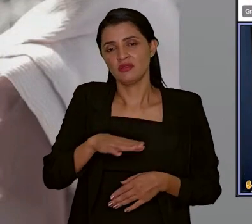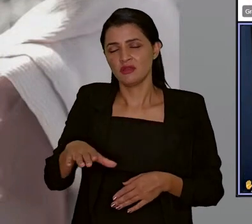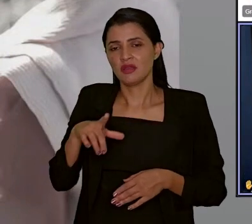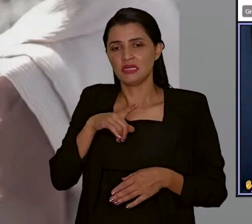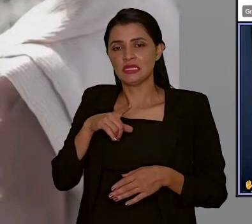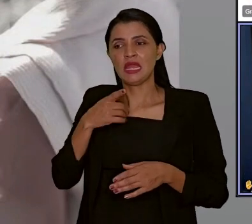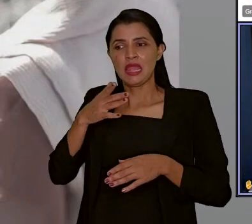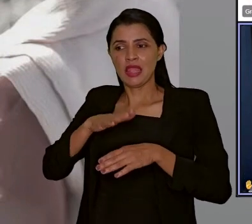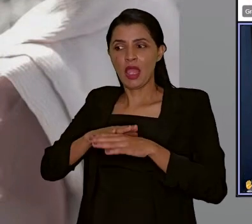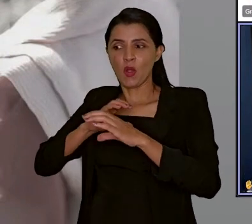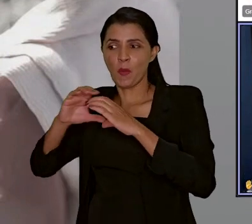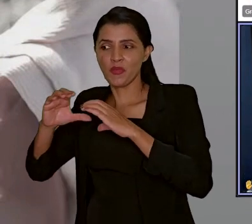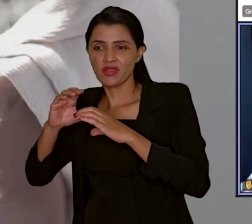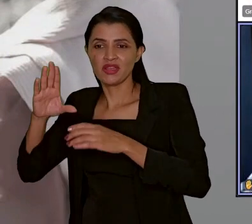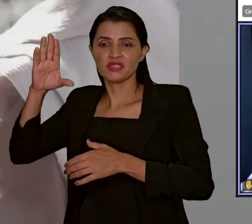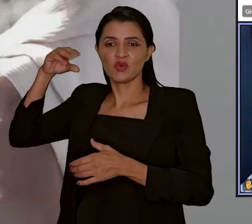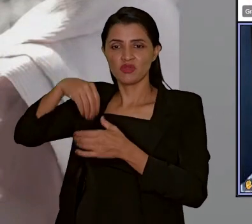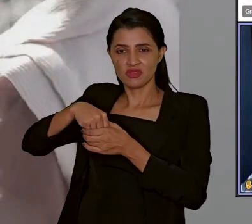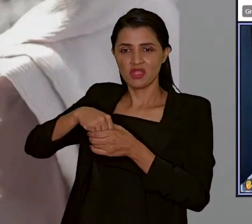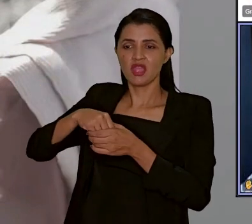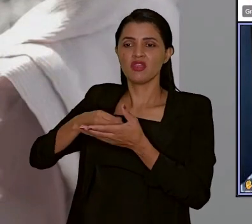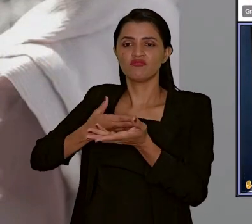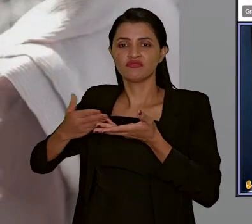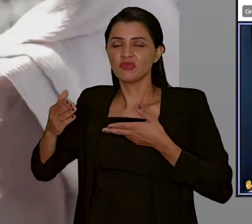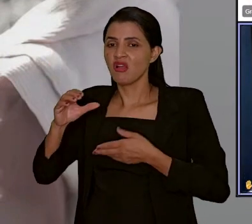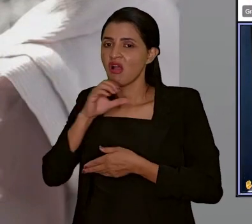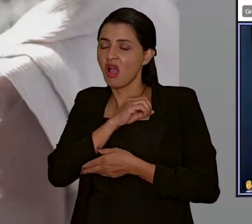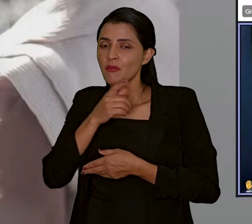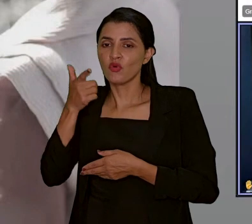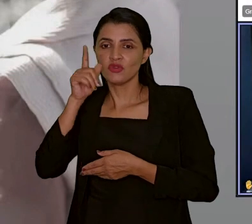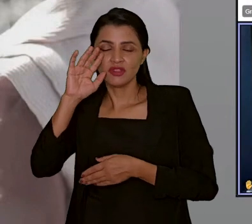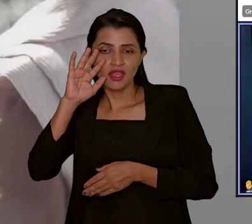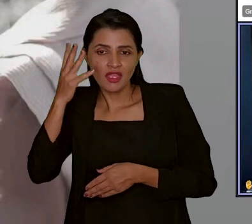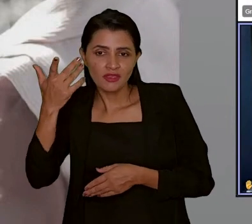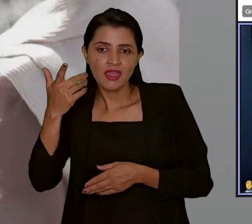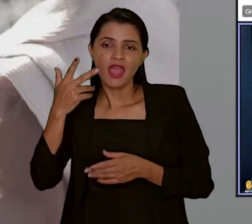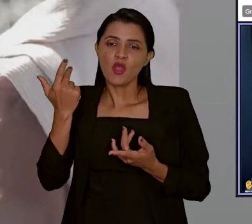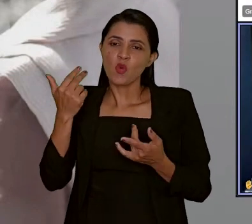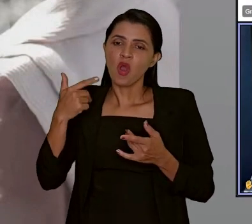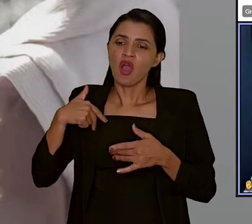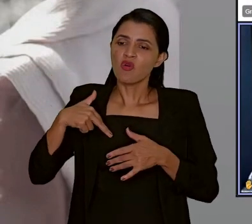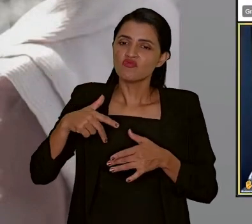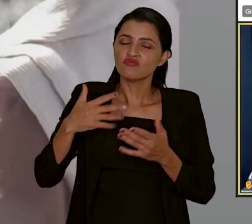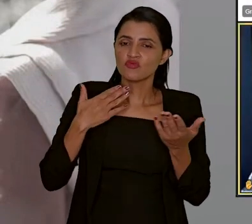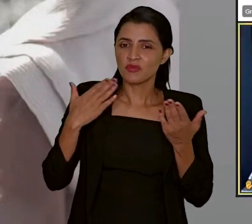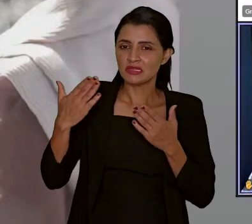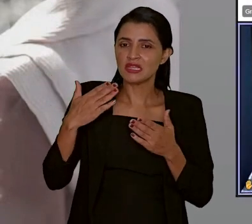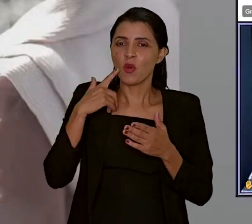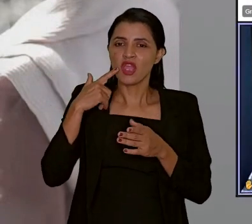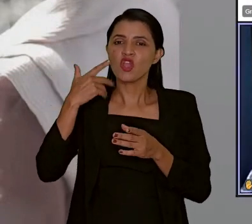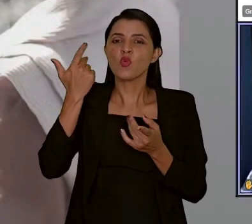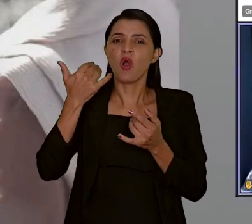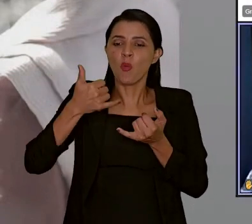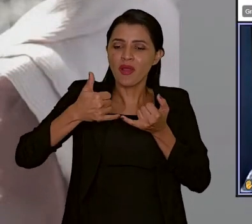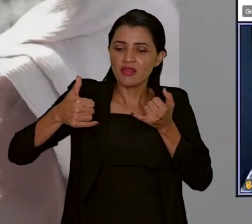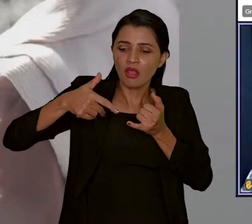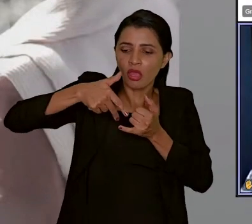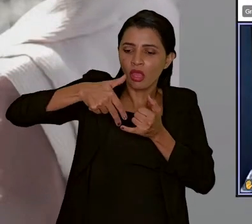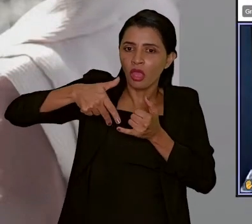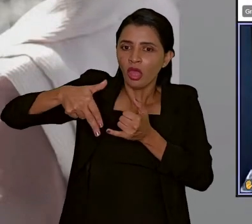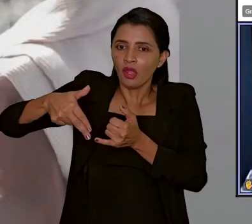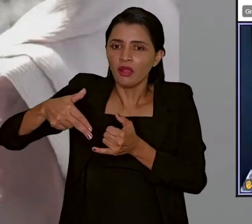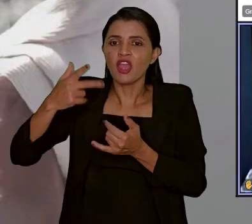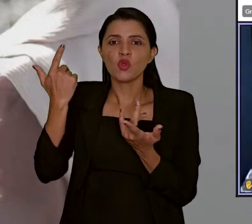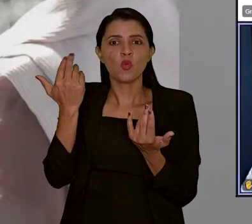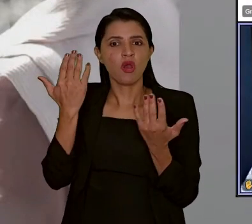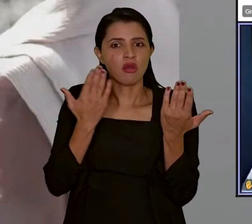comunicaciones internas en una cornisa. Es como caminar en un borde muy fino. Por lo tanto, si el